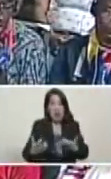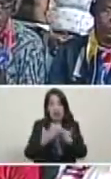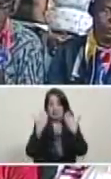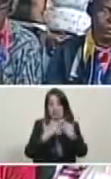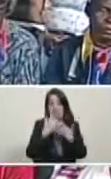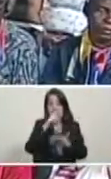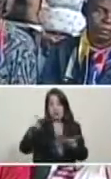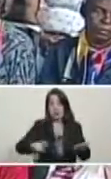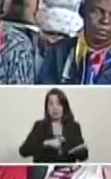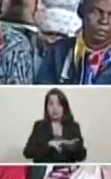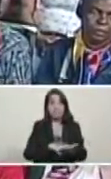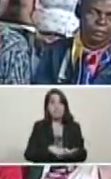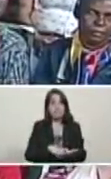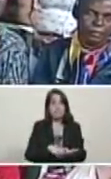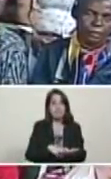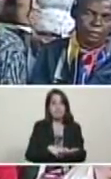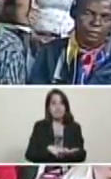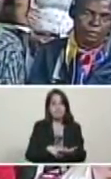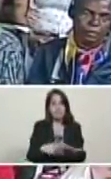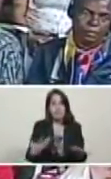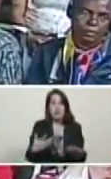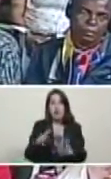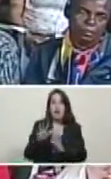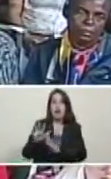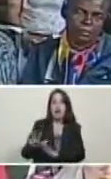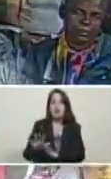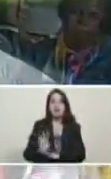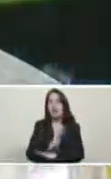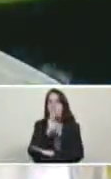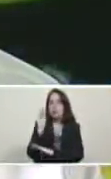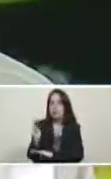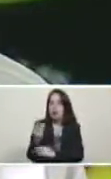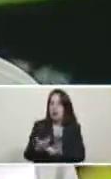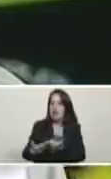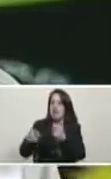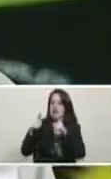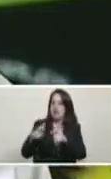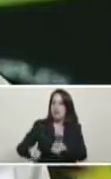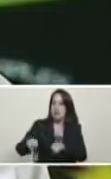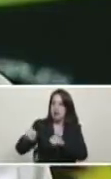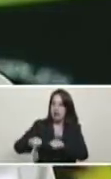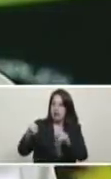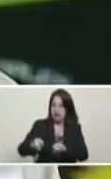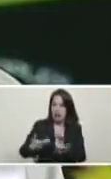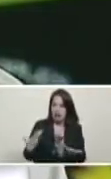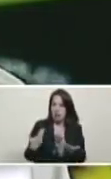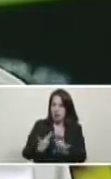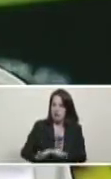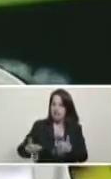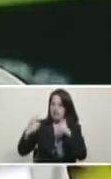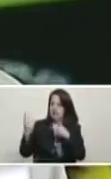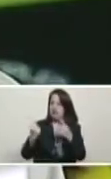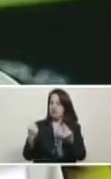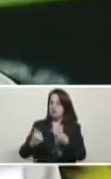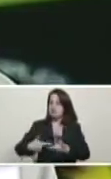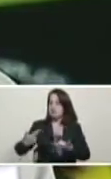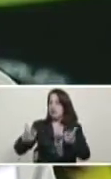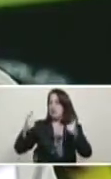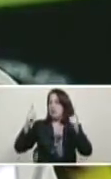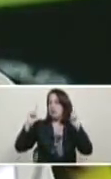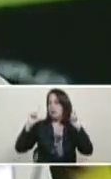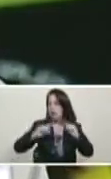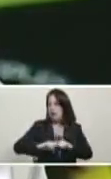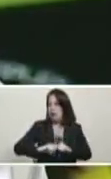así para proteger al libre mercado y la libertad del capital de sus corporaciones